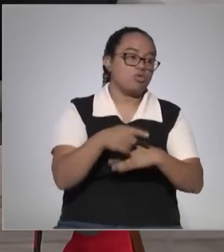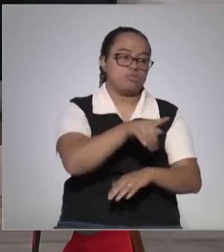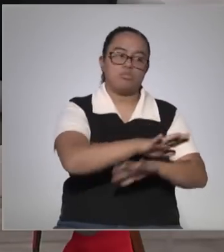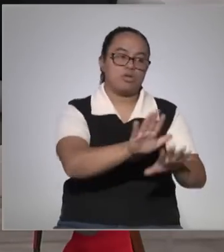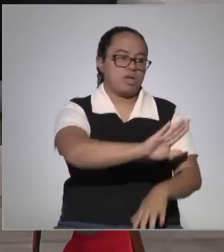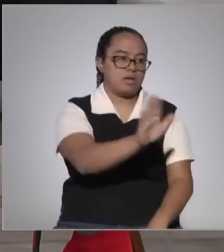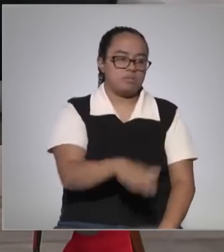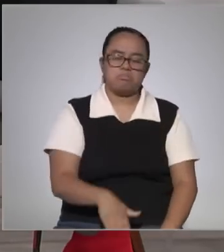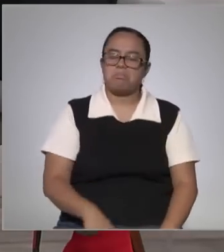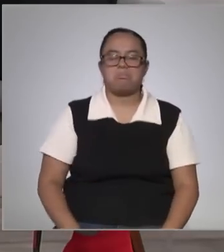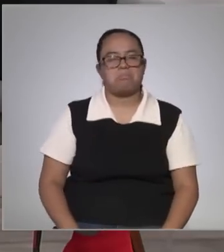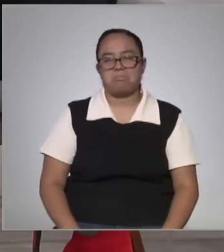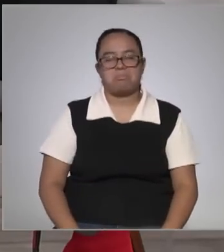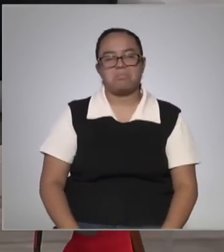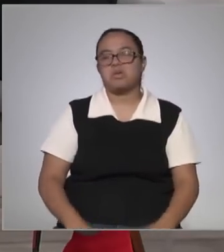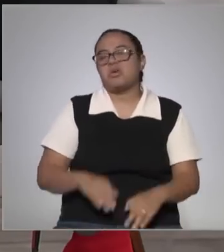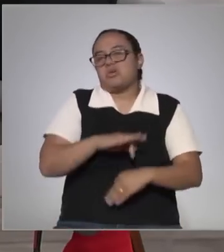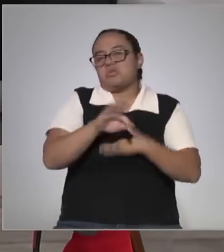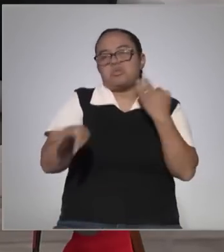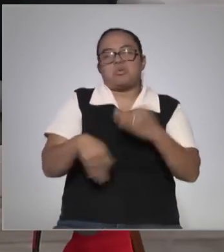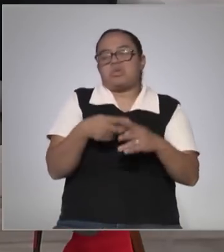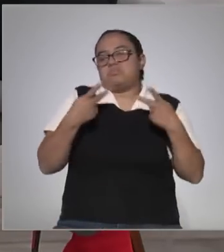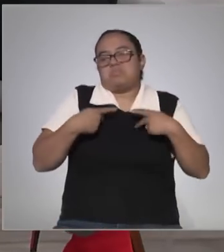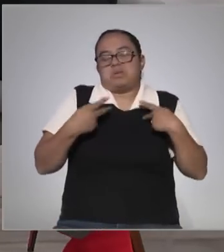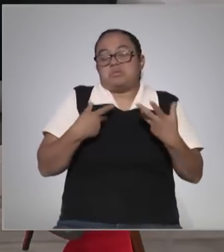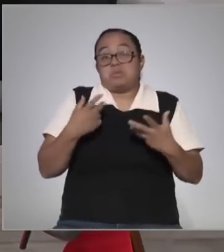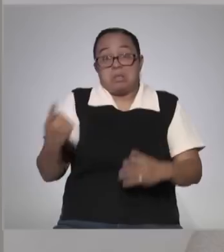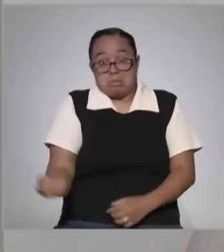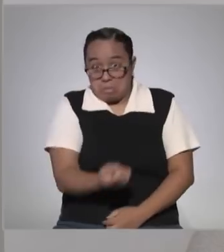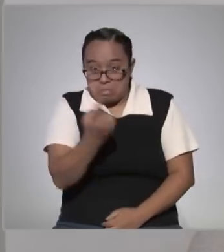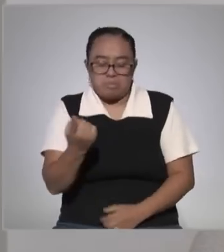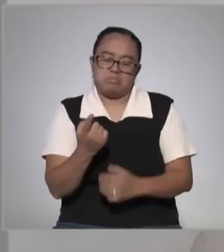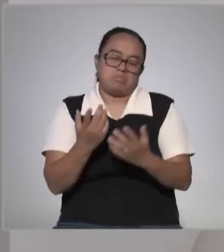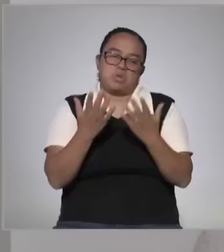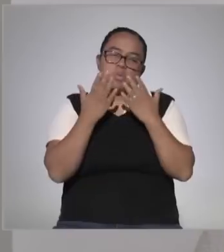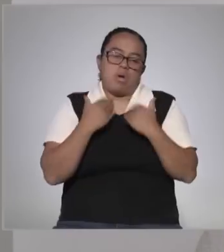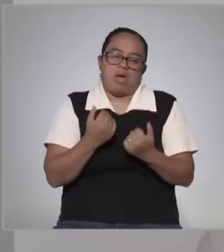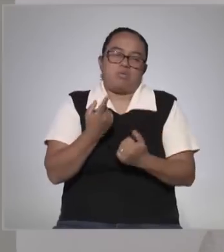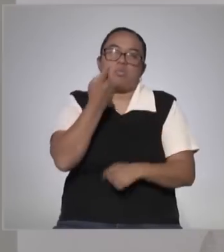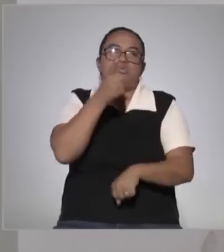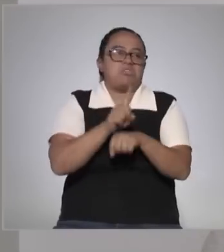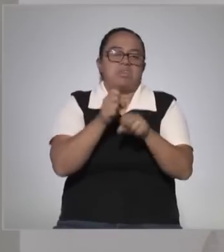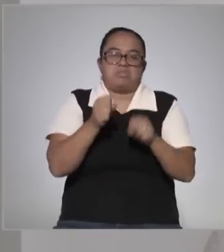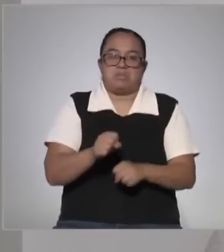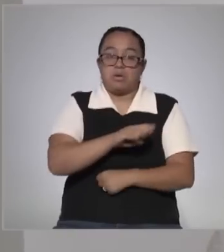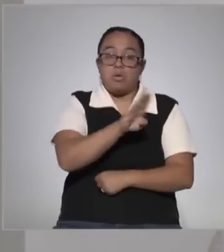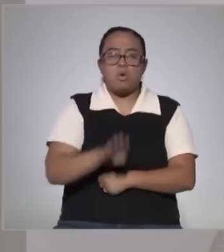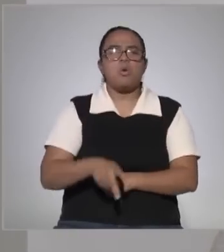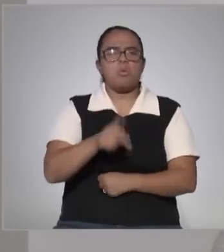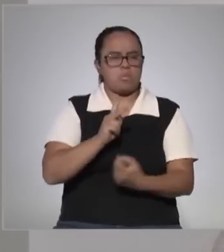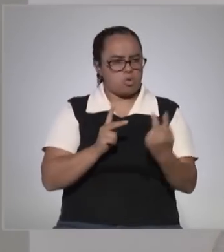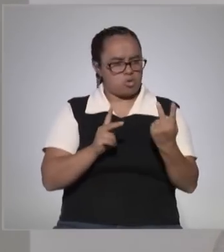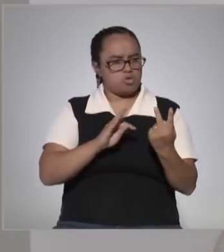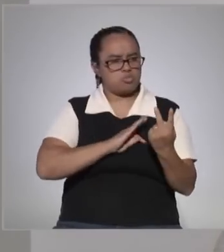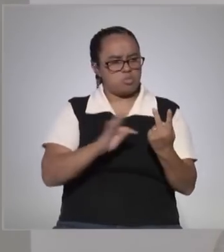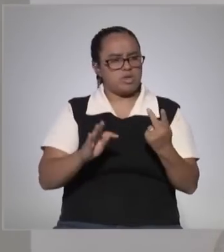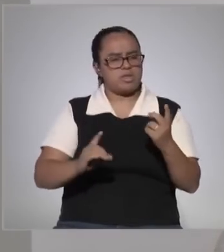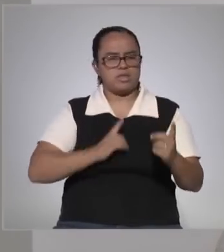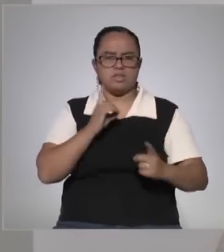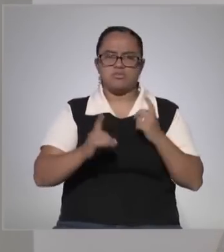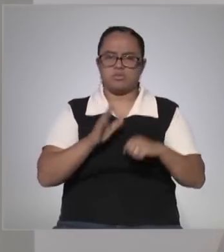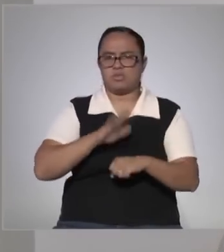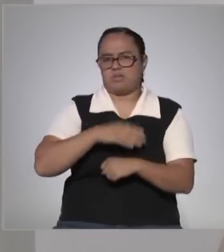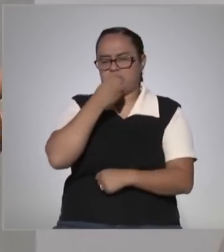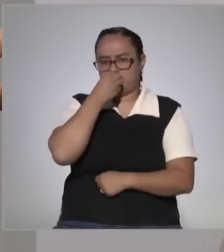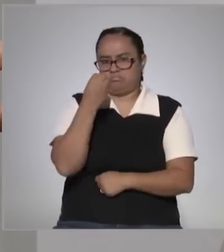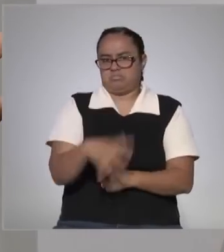pues somos finitos en esta vida, pero la podemos disfrutar mejor. Hay un concepto que se llama sexalescencia,